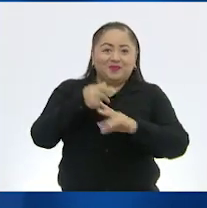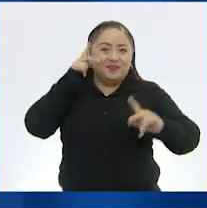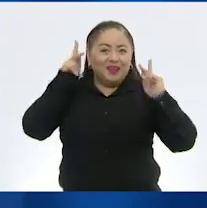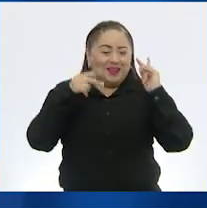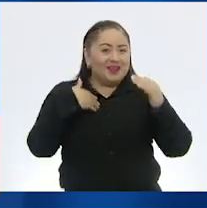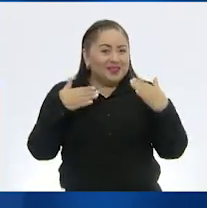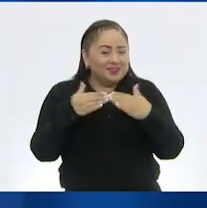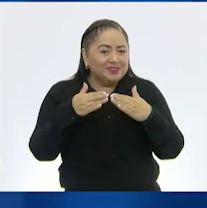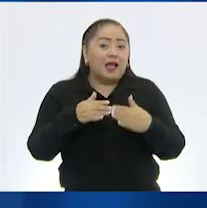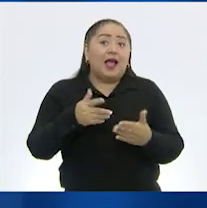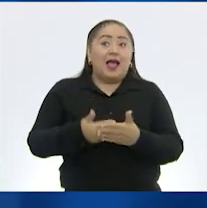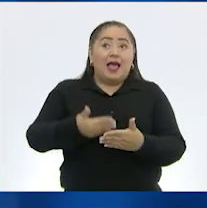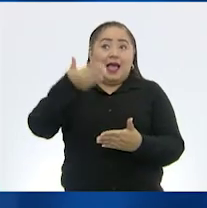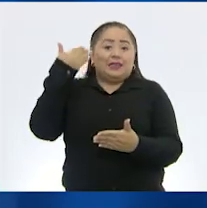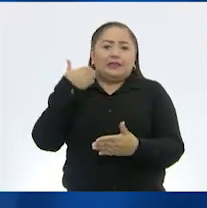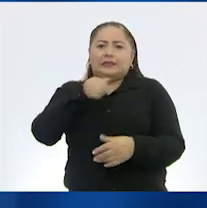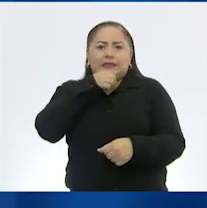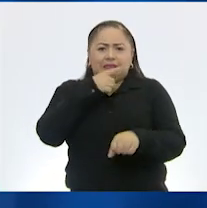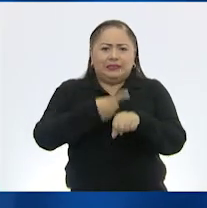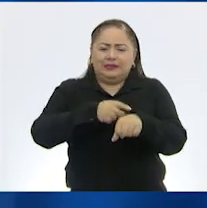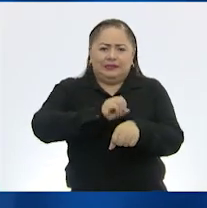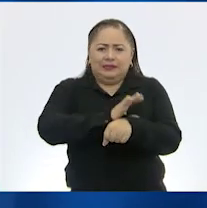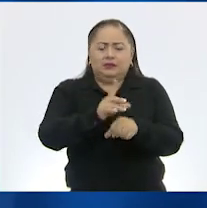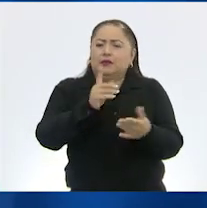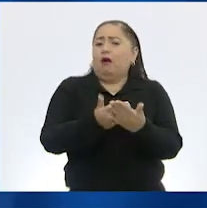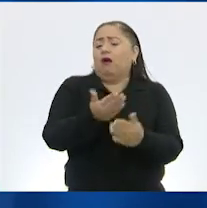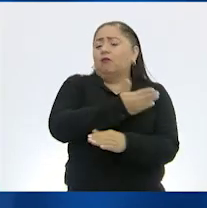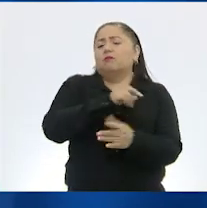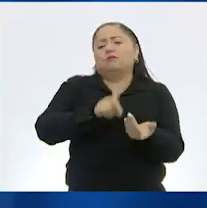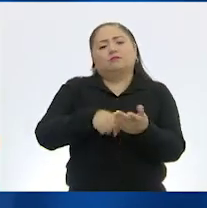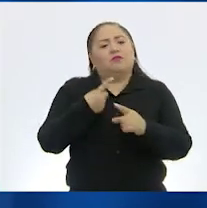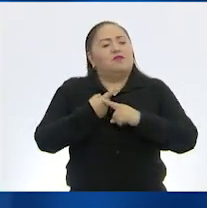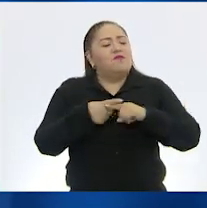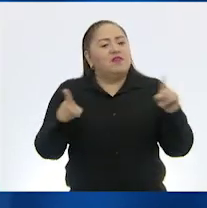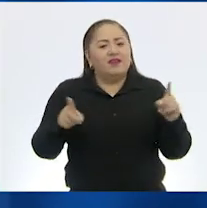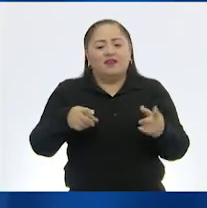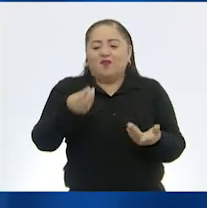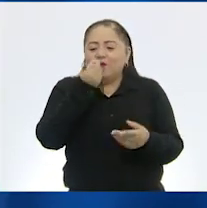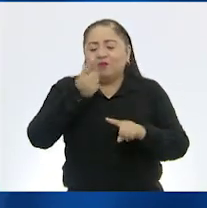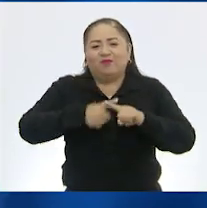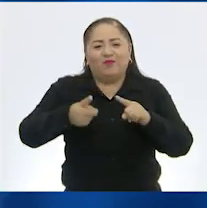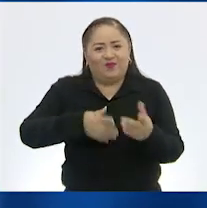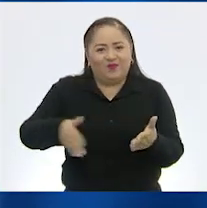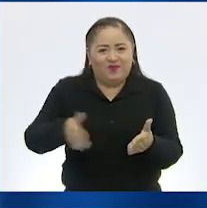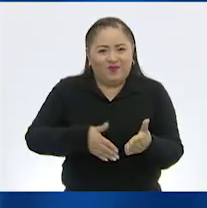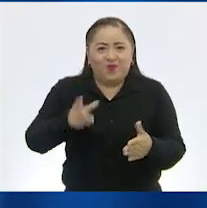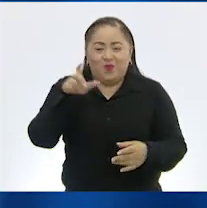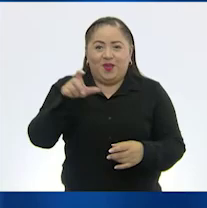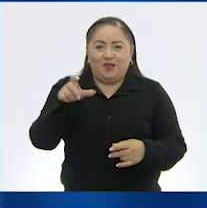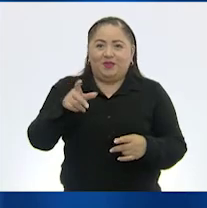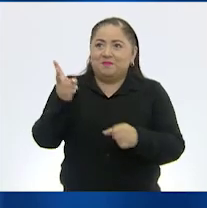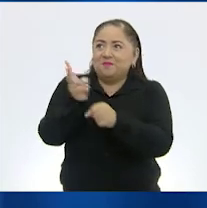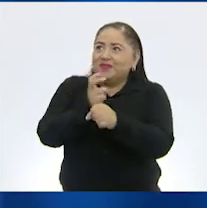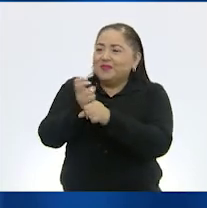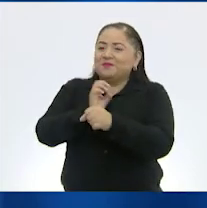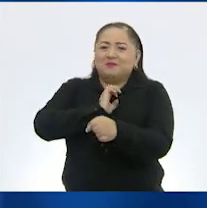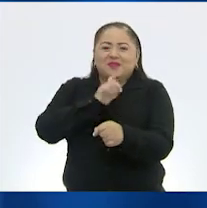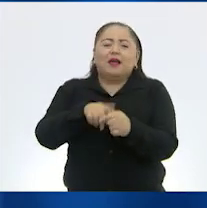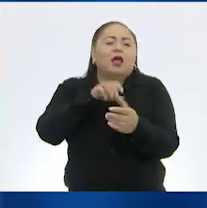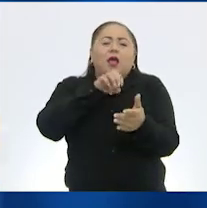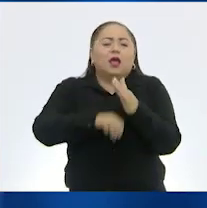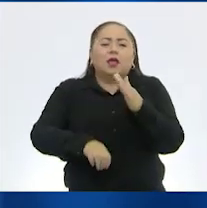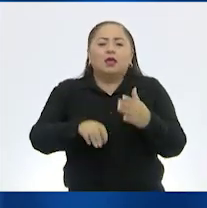ejemplo, antes de la pandemia, era muy diferente las cosas que cocinábamos en casa cuando habían invitados como, por